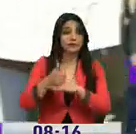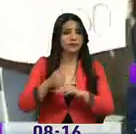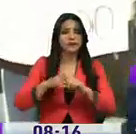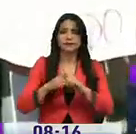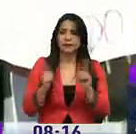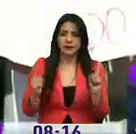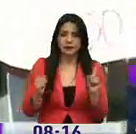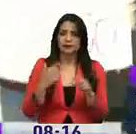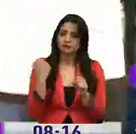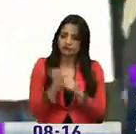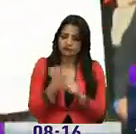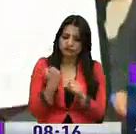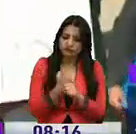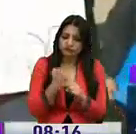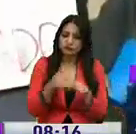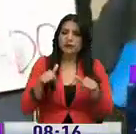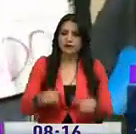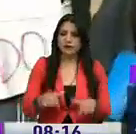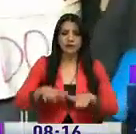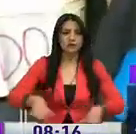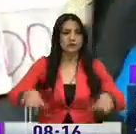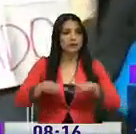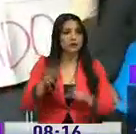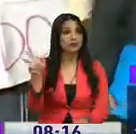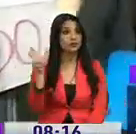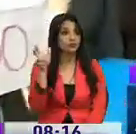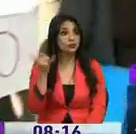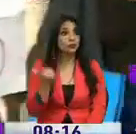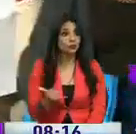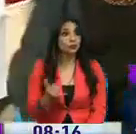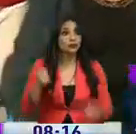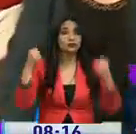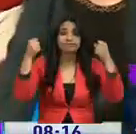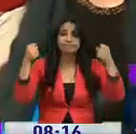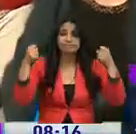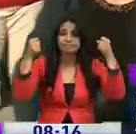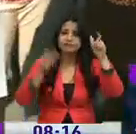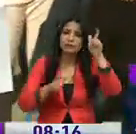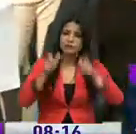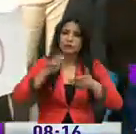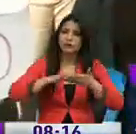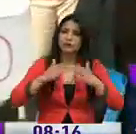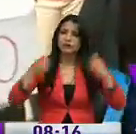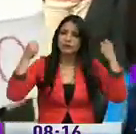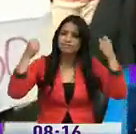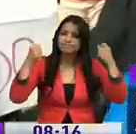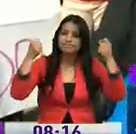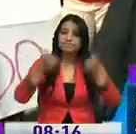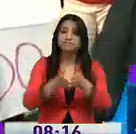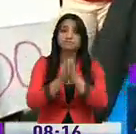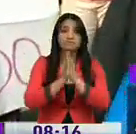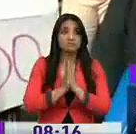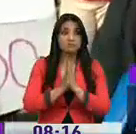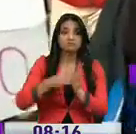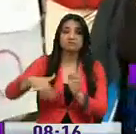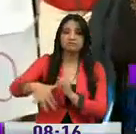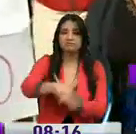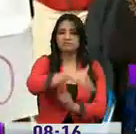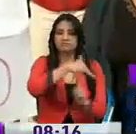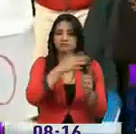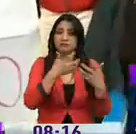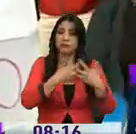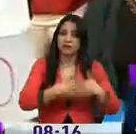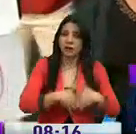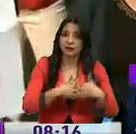tienen que trabajar en este lugar. Ustedes van a escuchar en estos momentos el clamor de la comunidad en cuanto al tema de la contaminación. Realmente